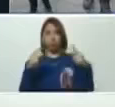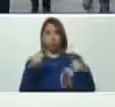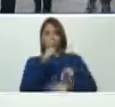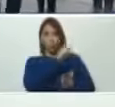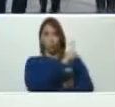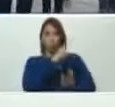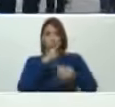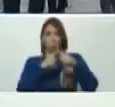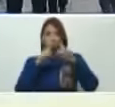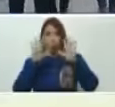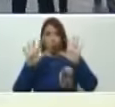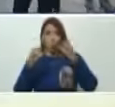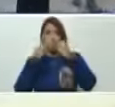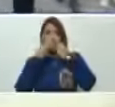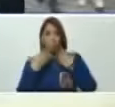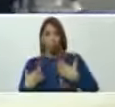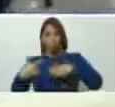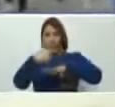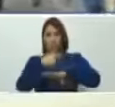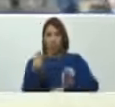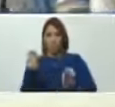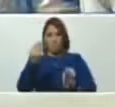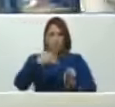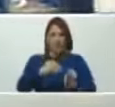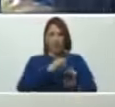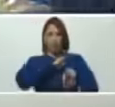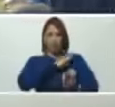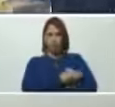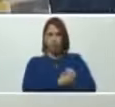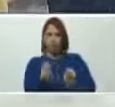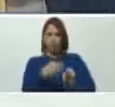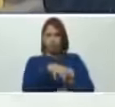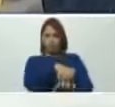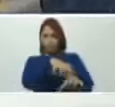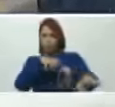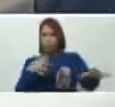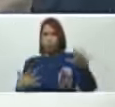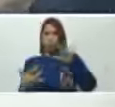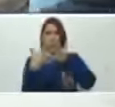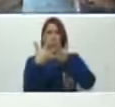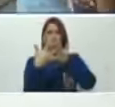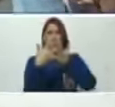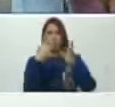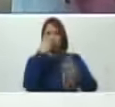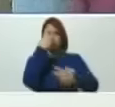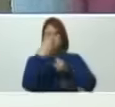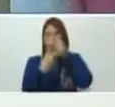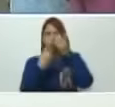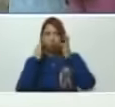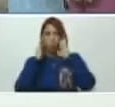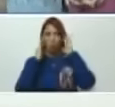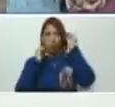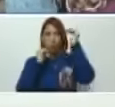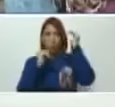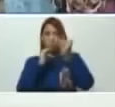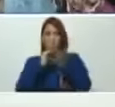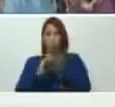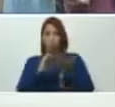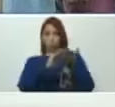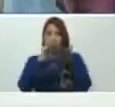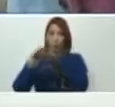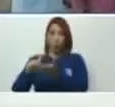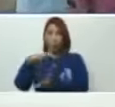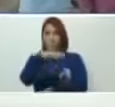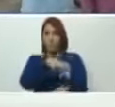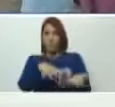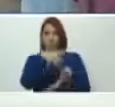del buen gobierno, ahora con más fuerza y mayor conexión, ir a la atención y solución de los problemas